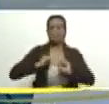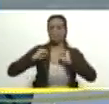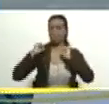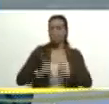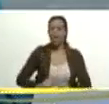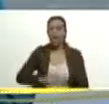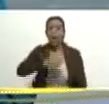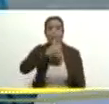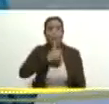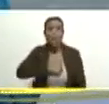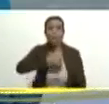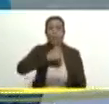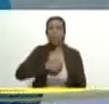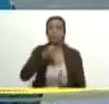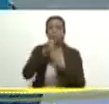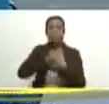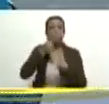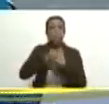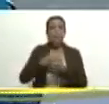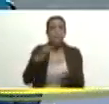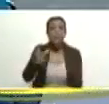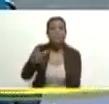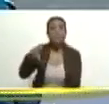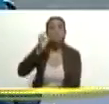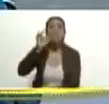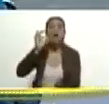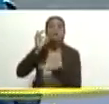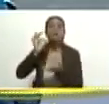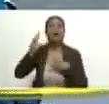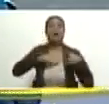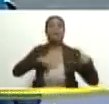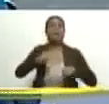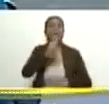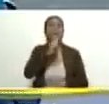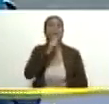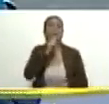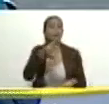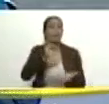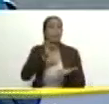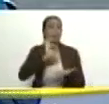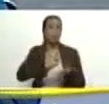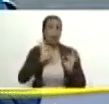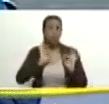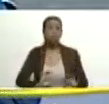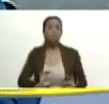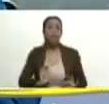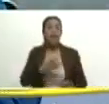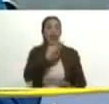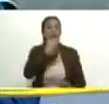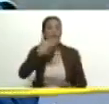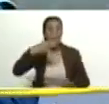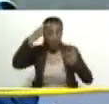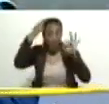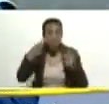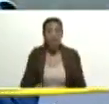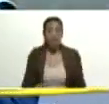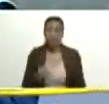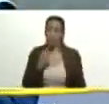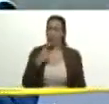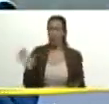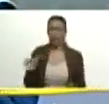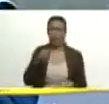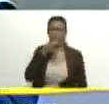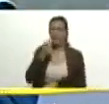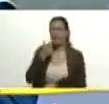morir, y mi taza me la traen. ¿Quién va a coordinar eso, Escalona? No, pero me garantizan el café. No me van a